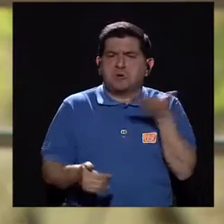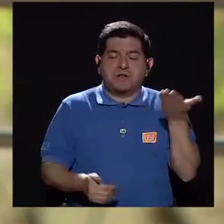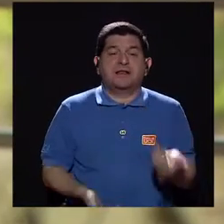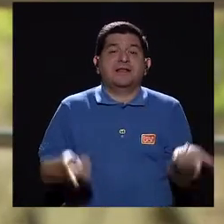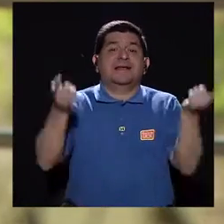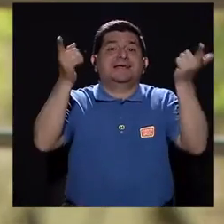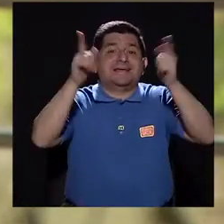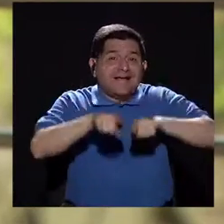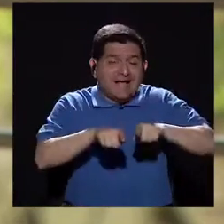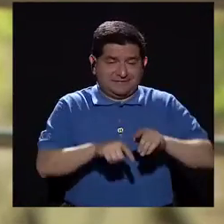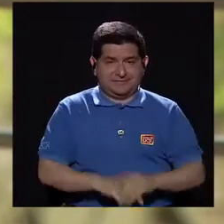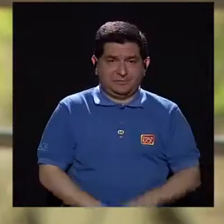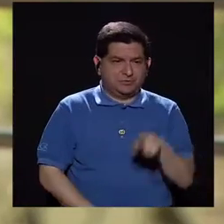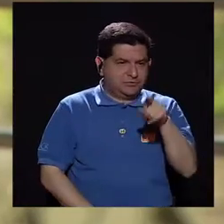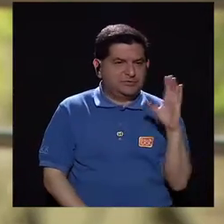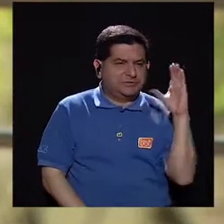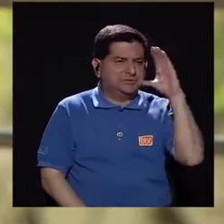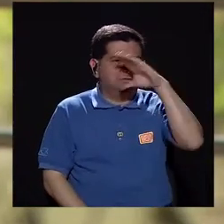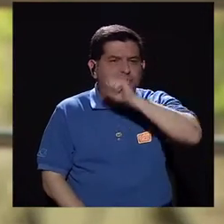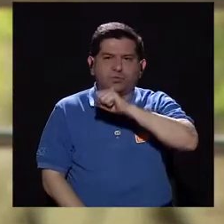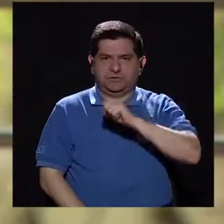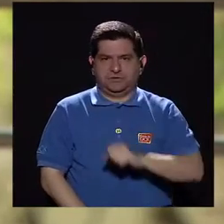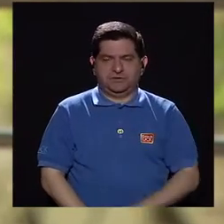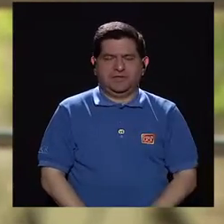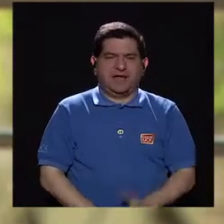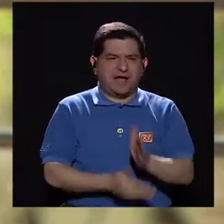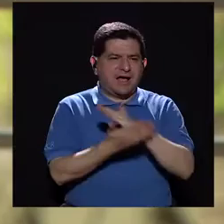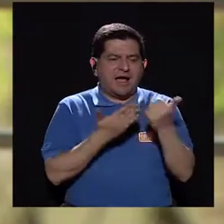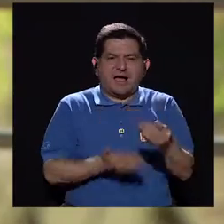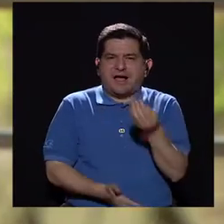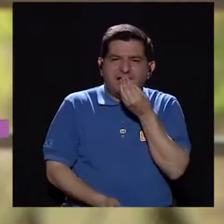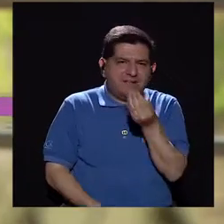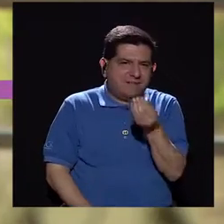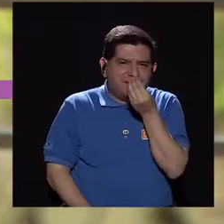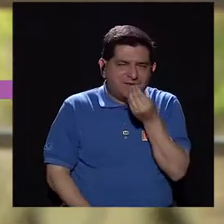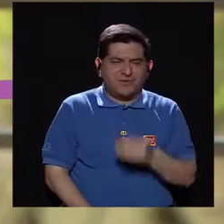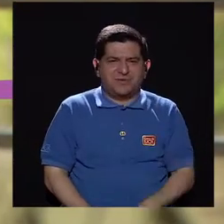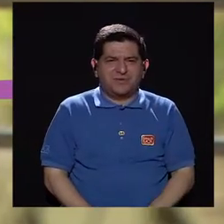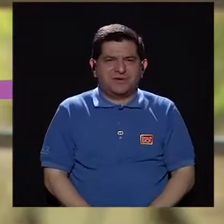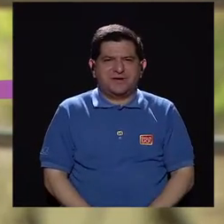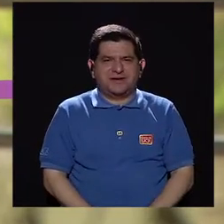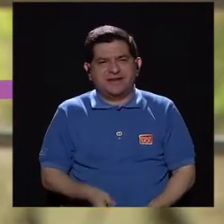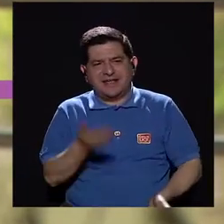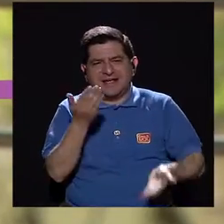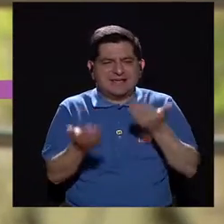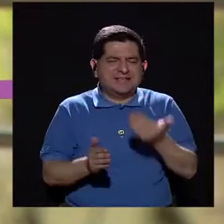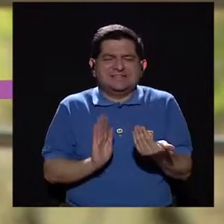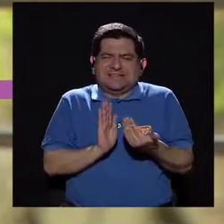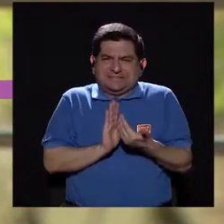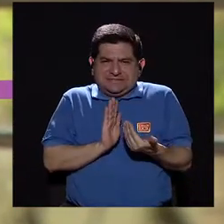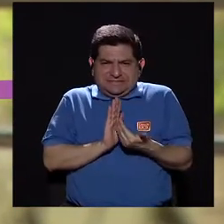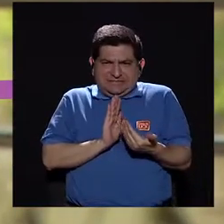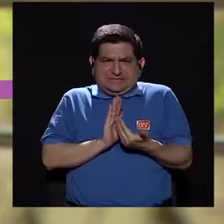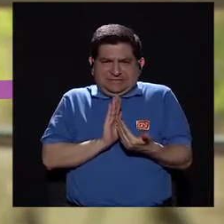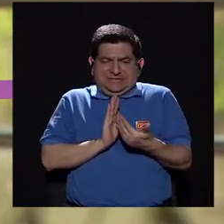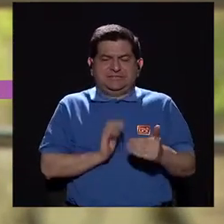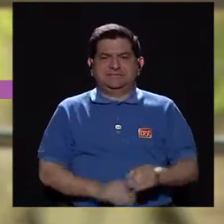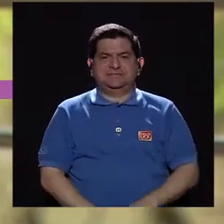alimento. En caso de que ella note de que algún alimento le produzca algún